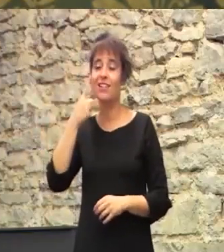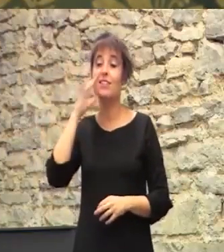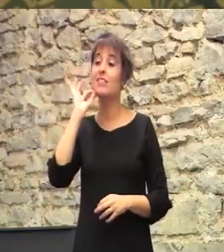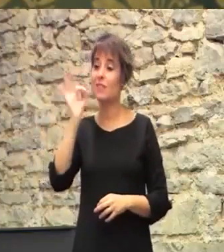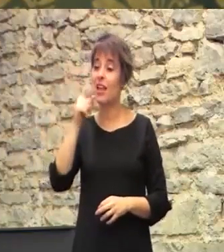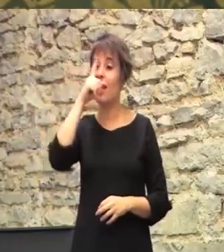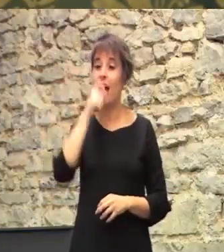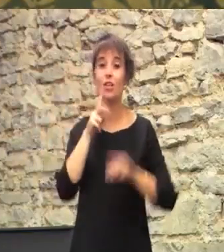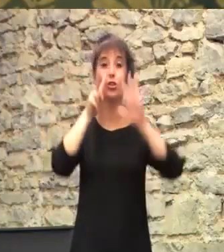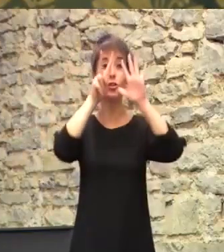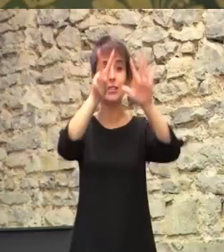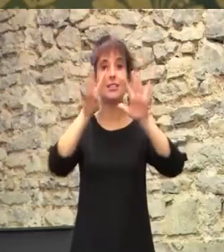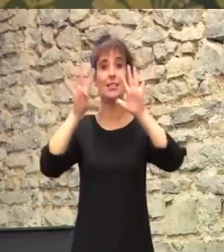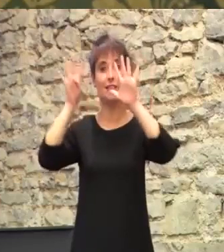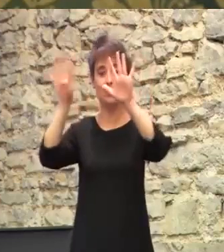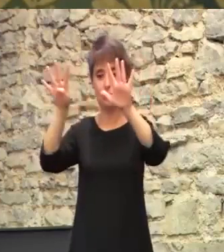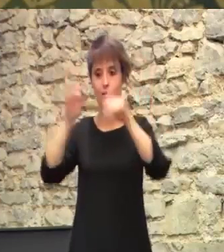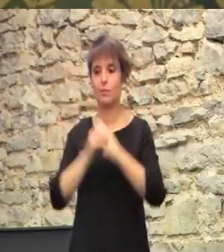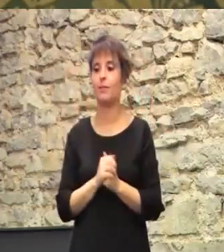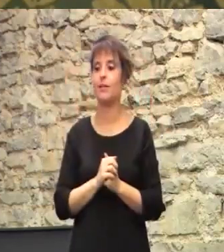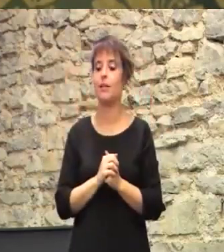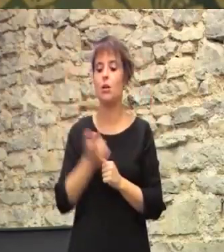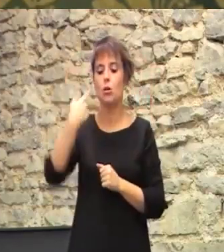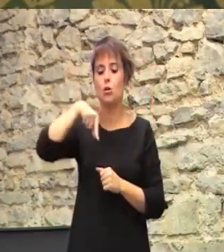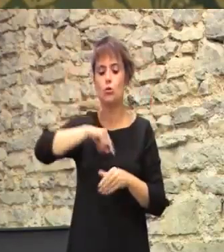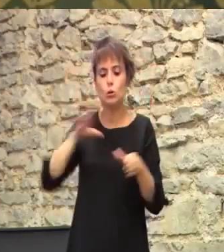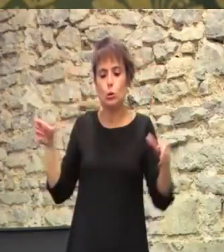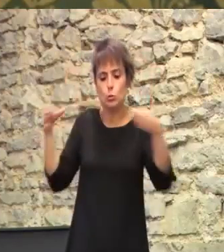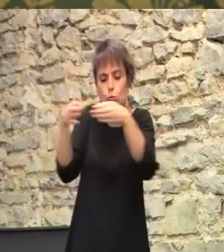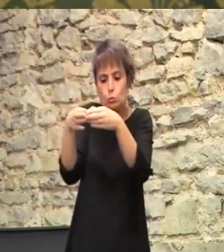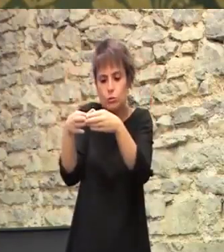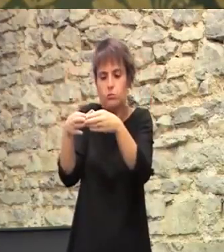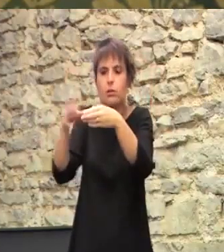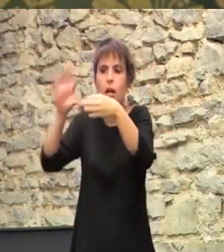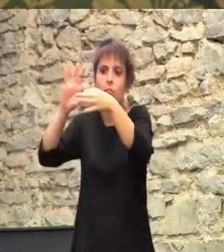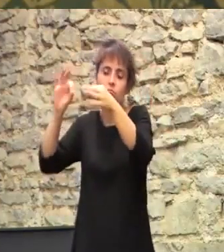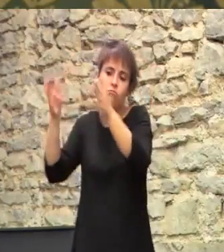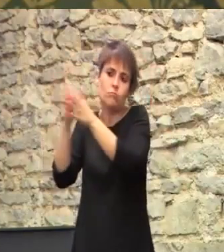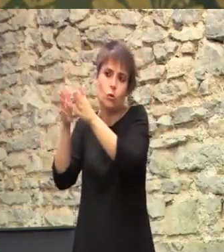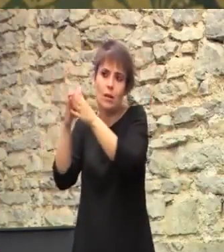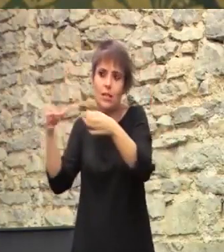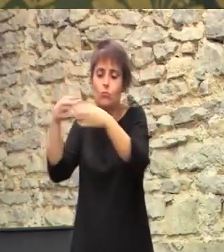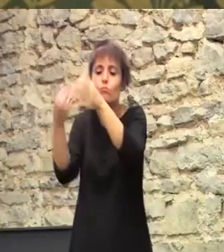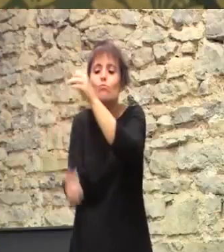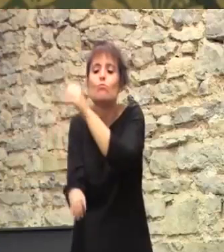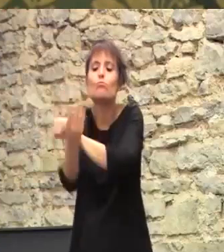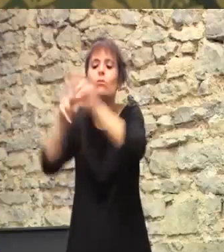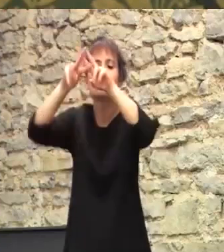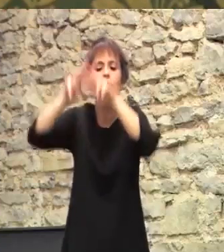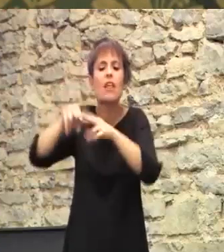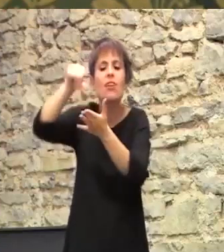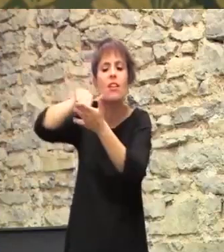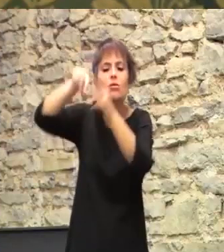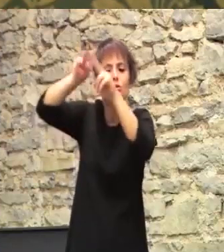79 éste formamos junto con otras colegas el centro de estudios de la mujer y